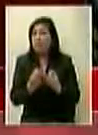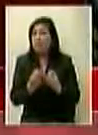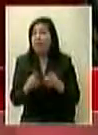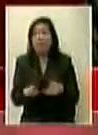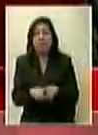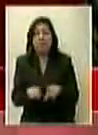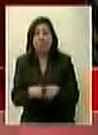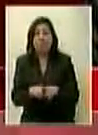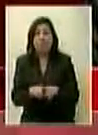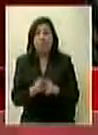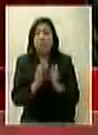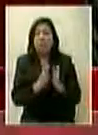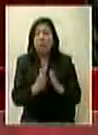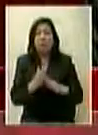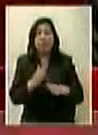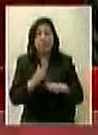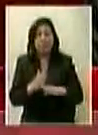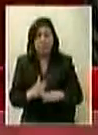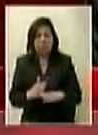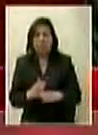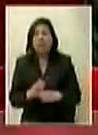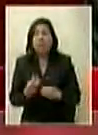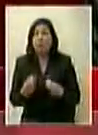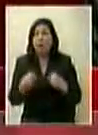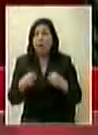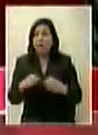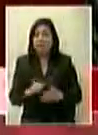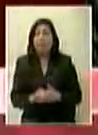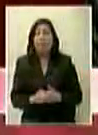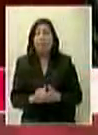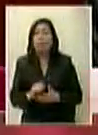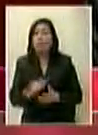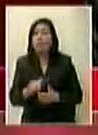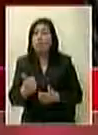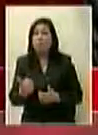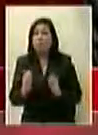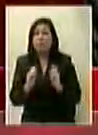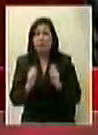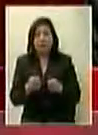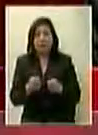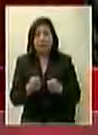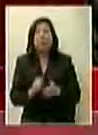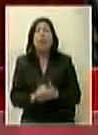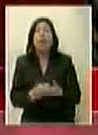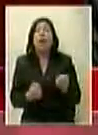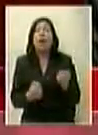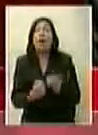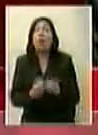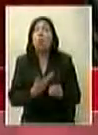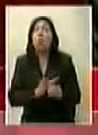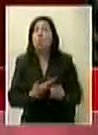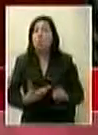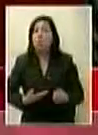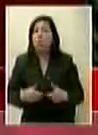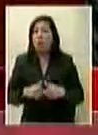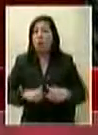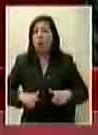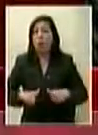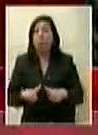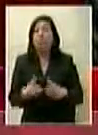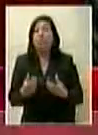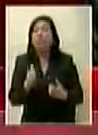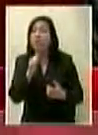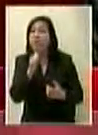sino también una adecuada defensa en el proceso. De otro lado, se brindará asistencia a los gobiernos locales que